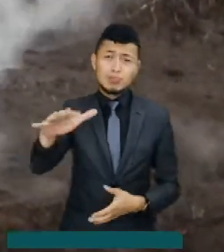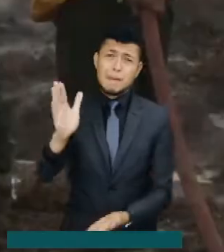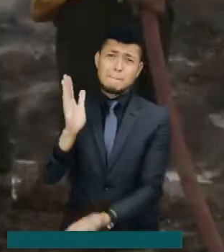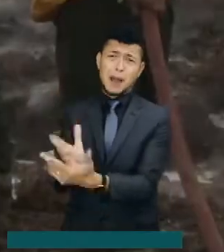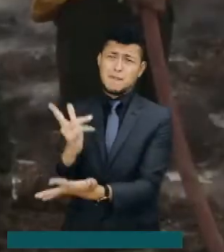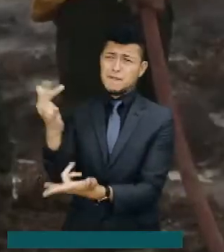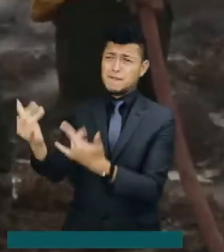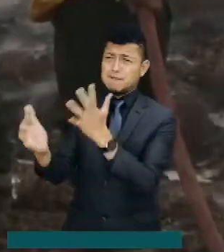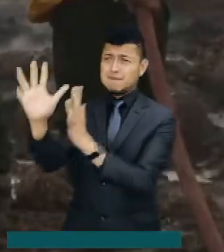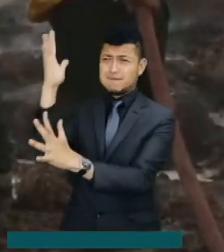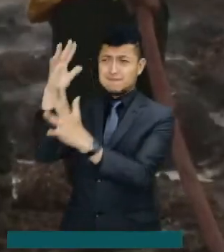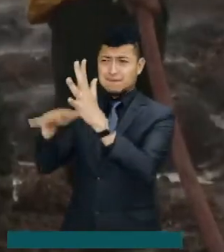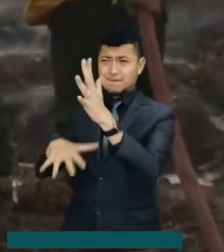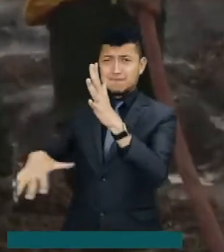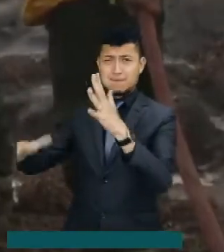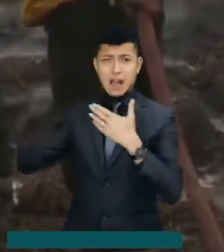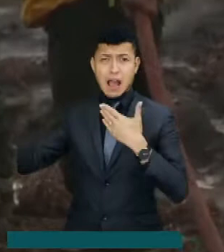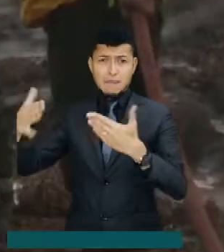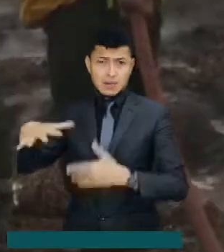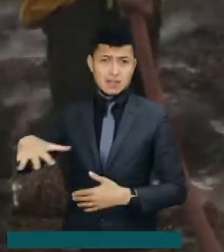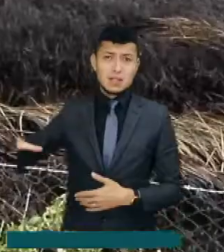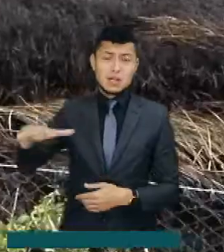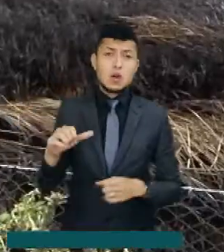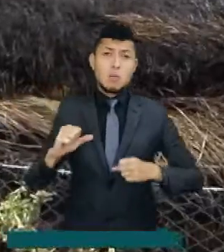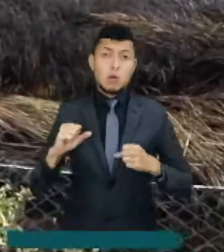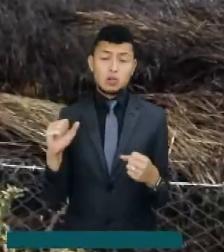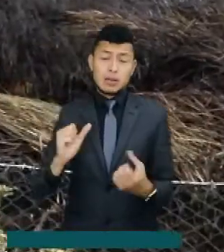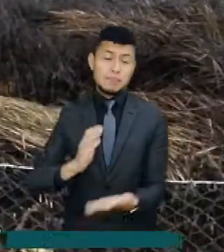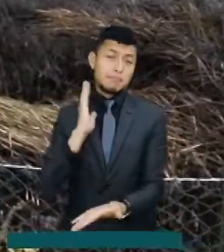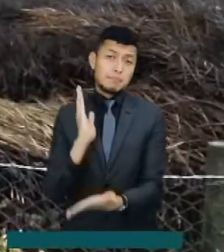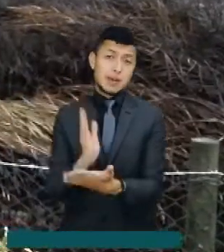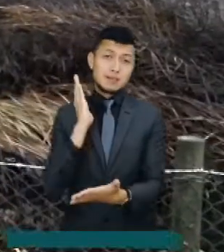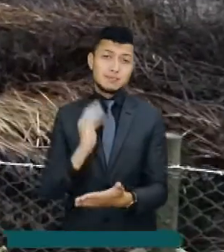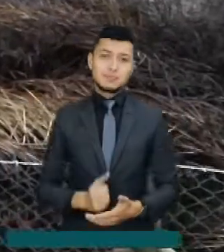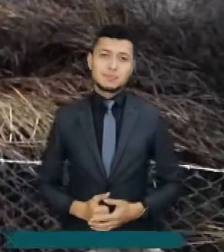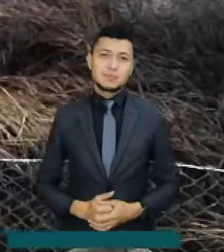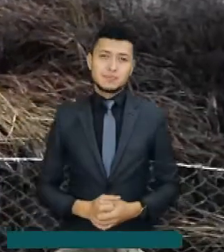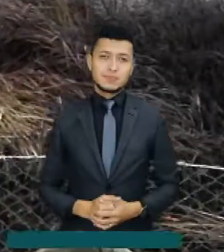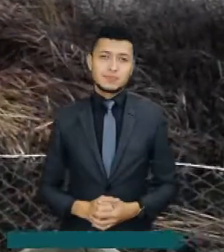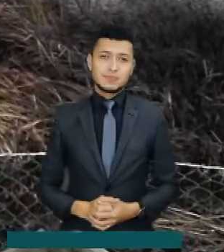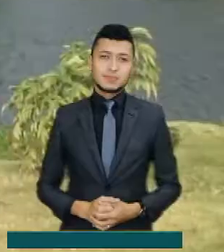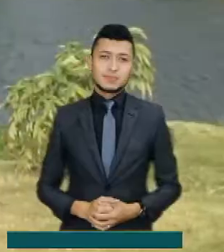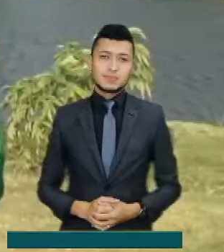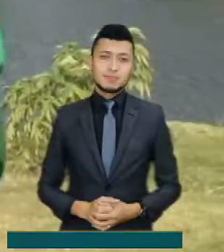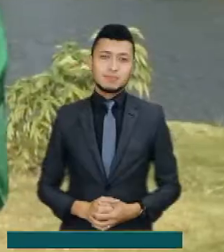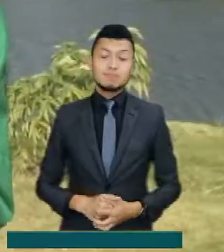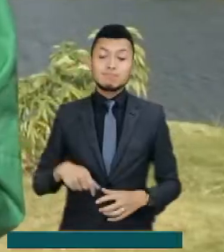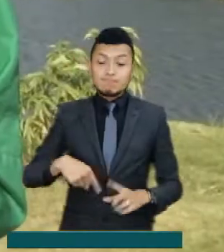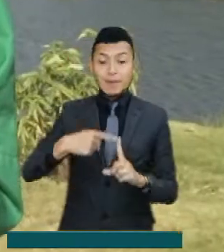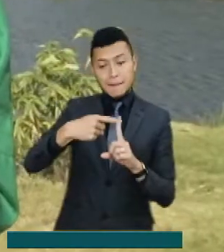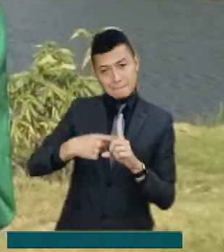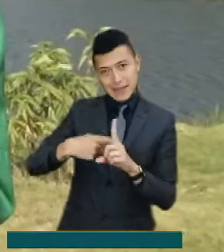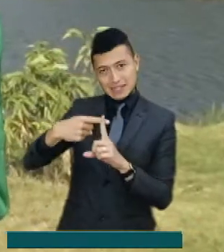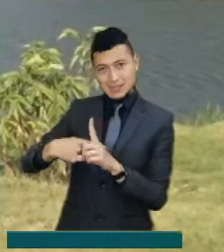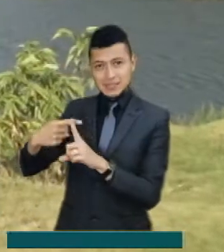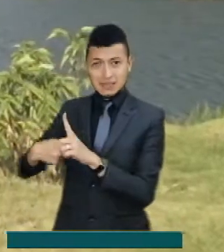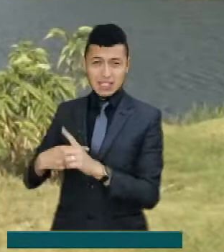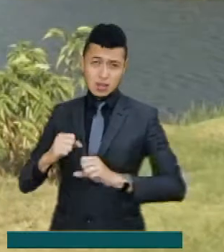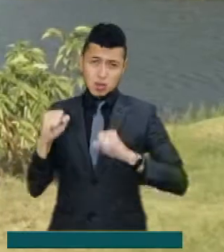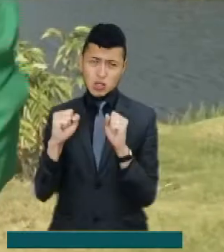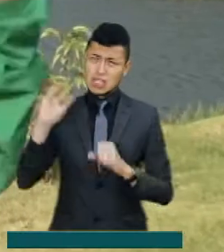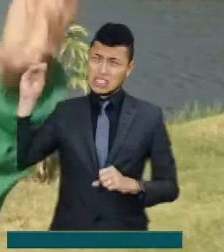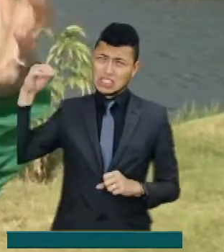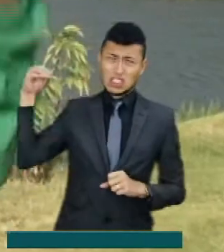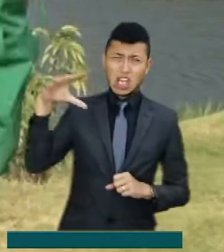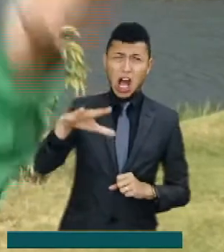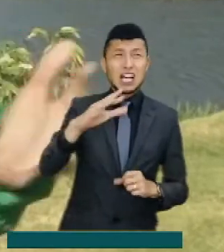desencadenado incendios forestales en la zona rural de la capital del país. Estos primeros meses del año con este